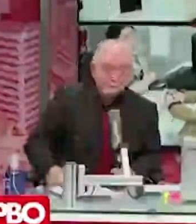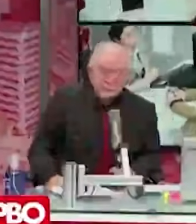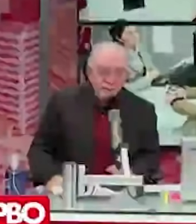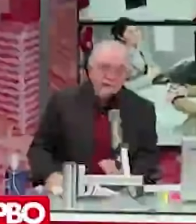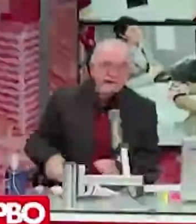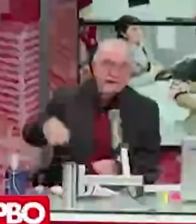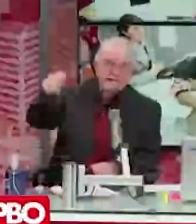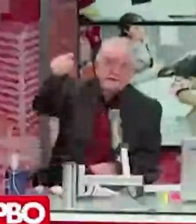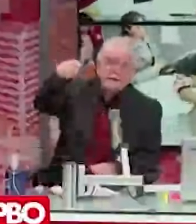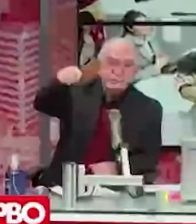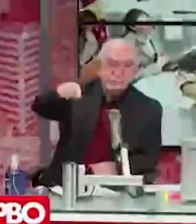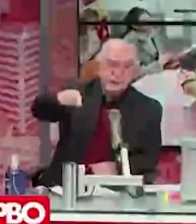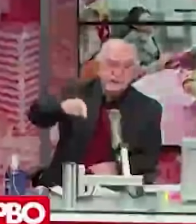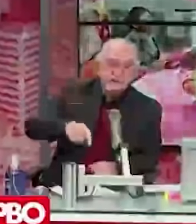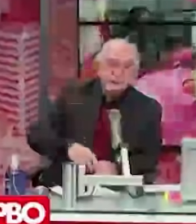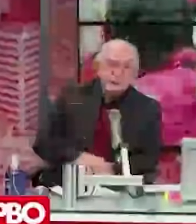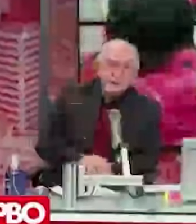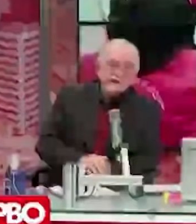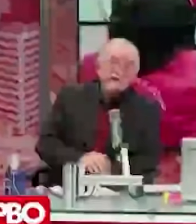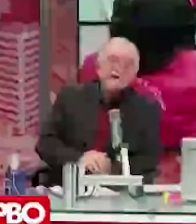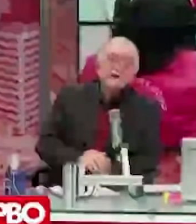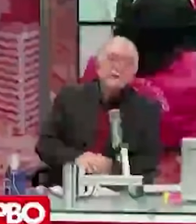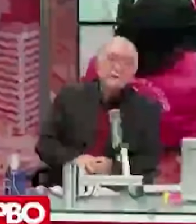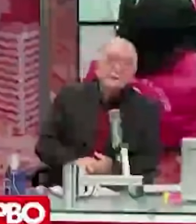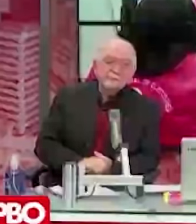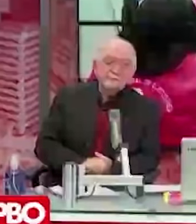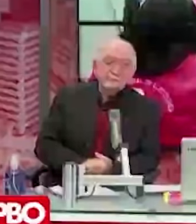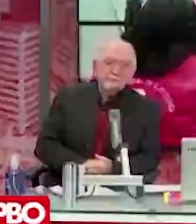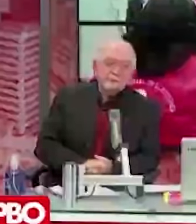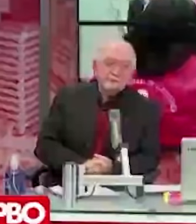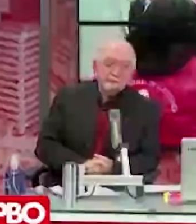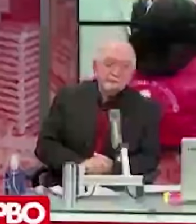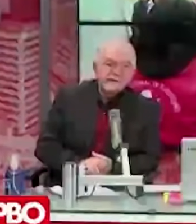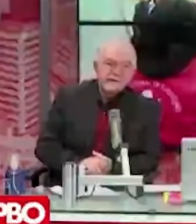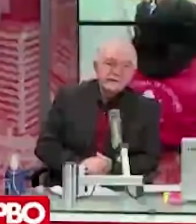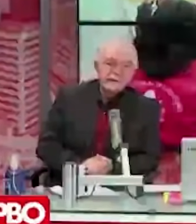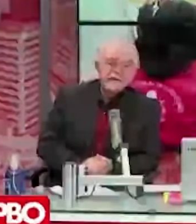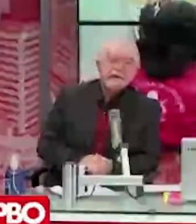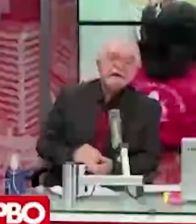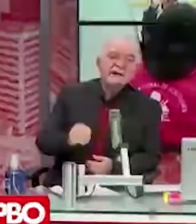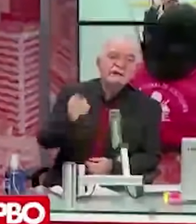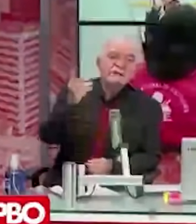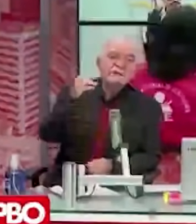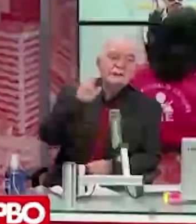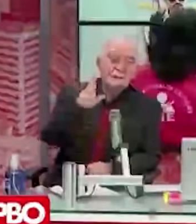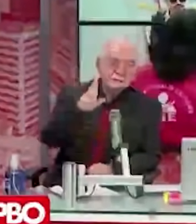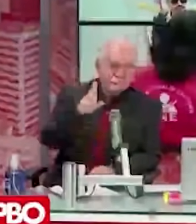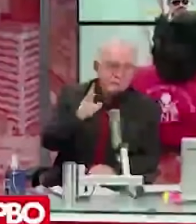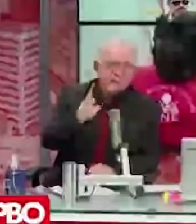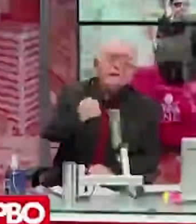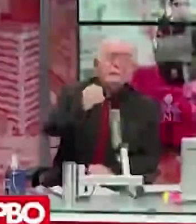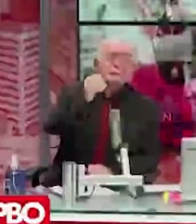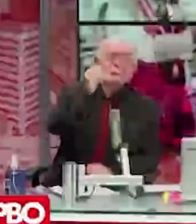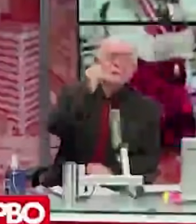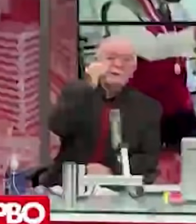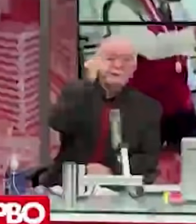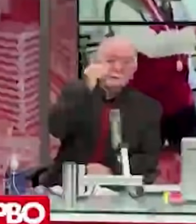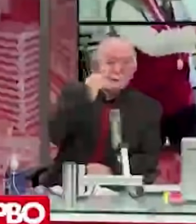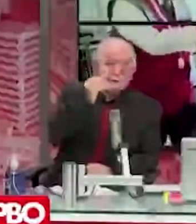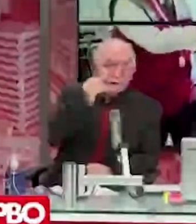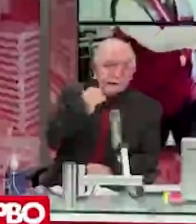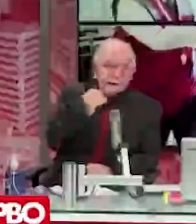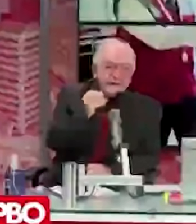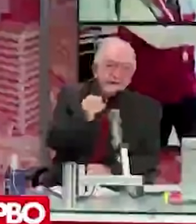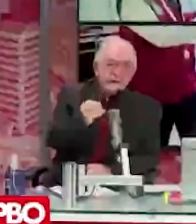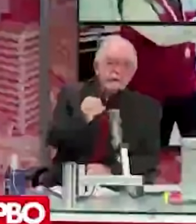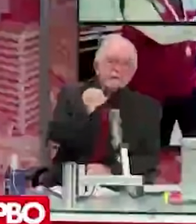contra la Constitución, esa autoridad incurre no en una falta administrativa, incurre en un delito. Por